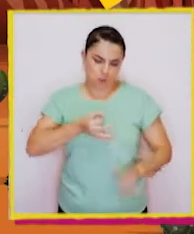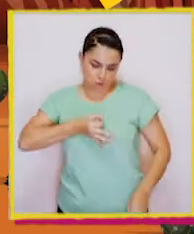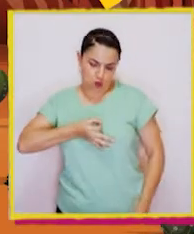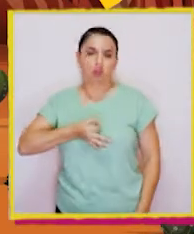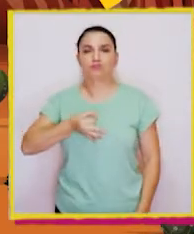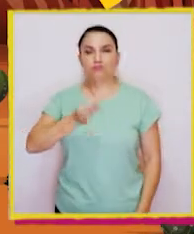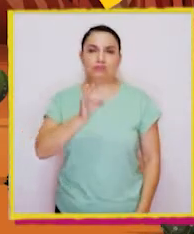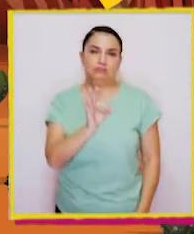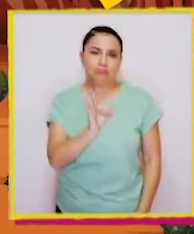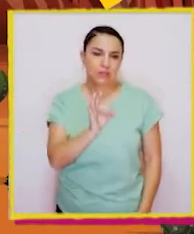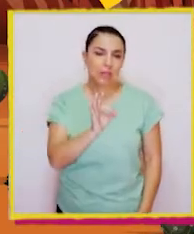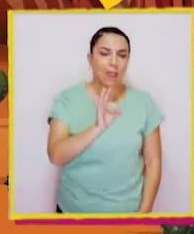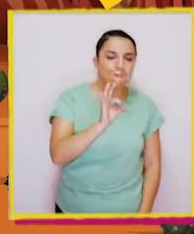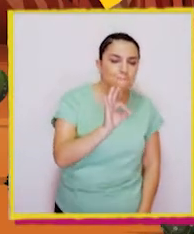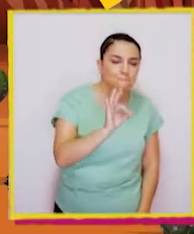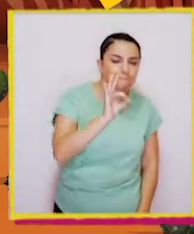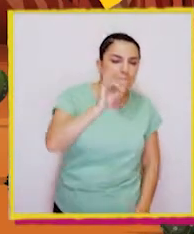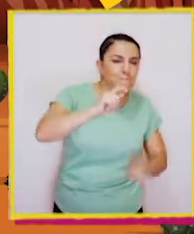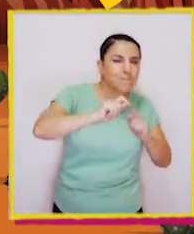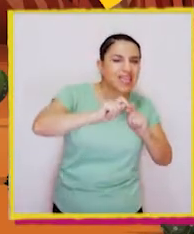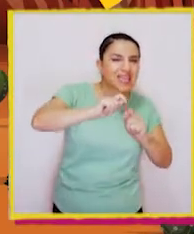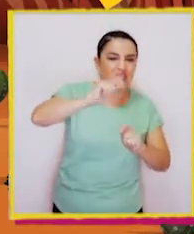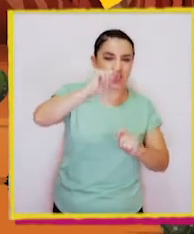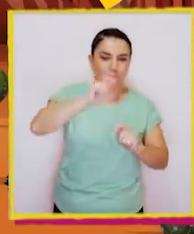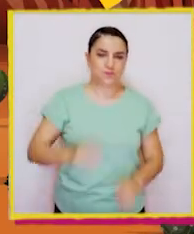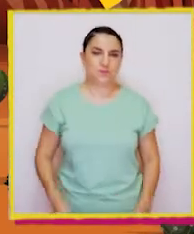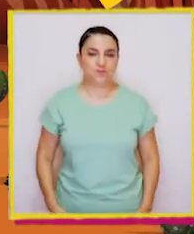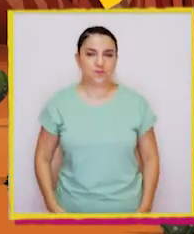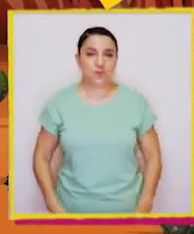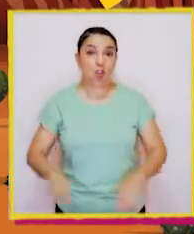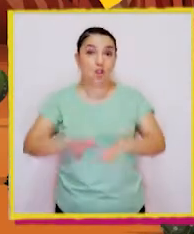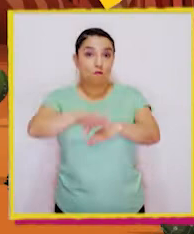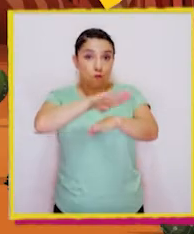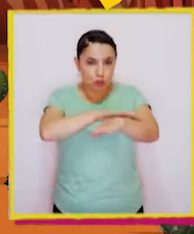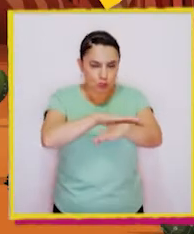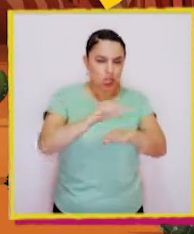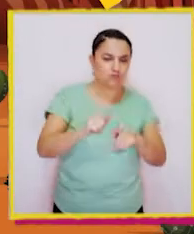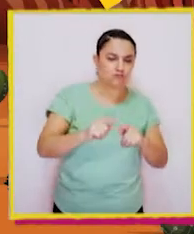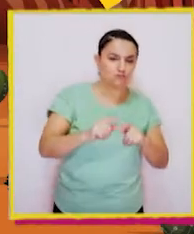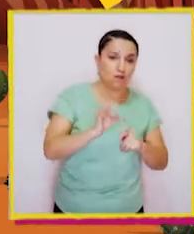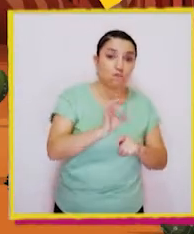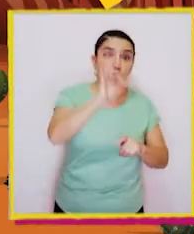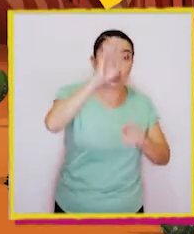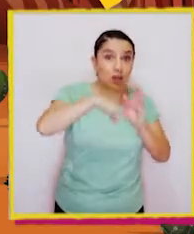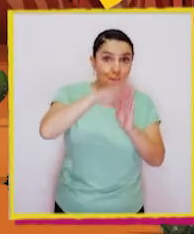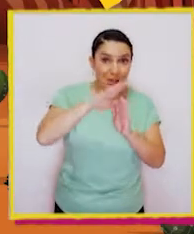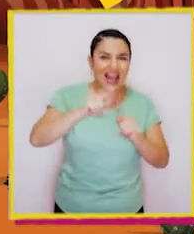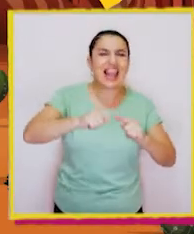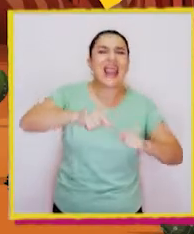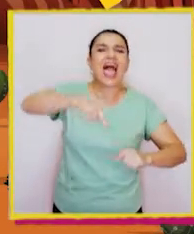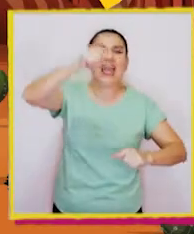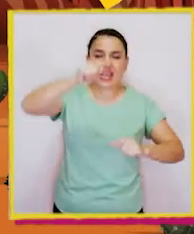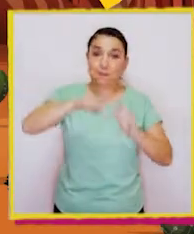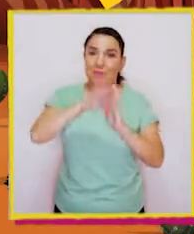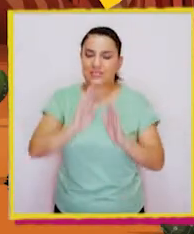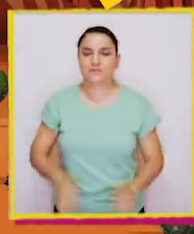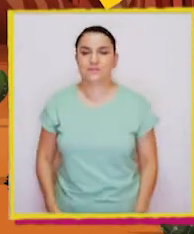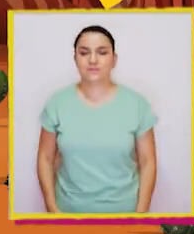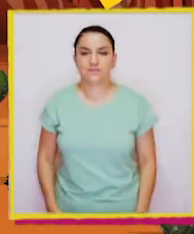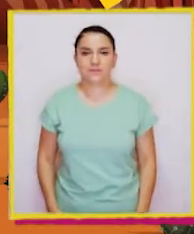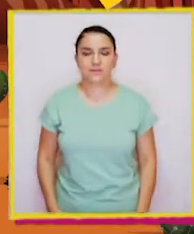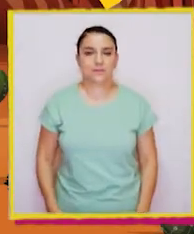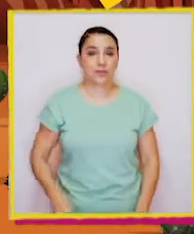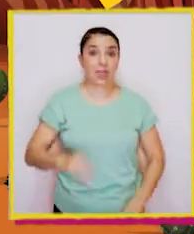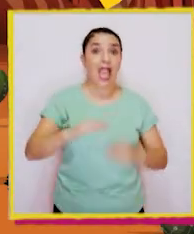por ejemplo un botón. Y lo mido con el botón. La bota que mida más botones es la más larga. A ver, veamos. La de